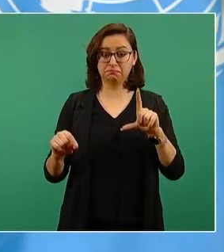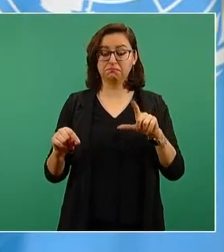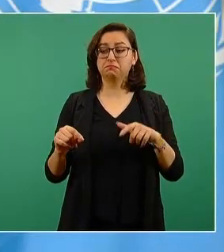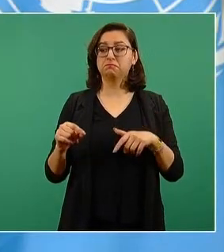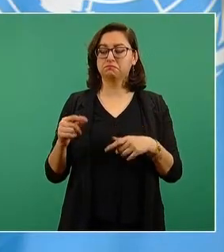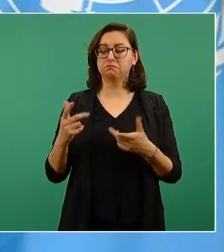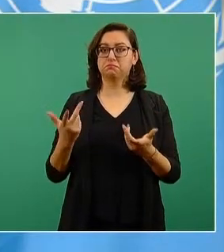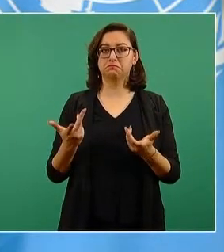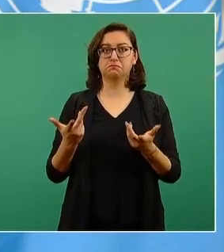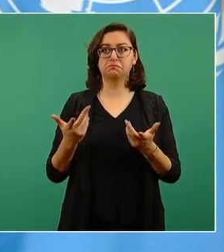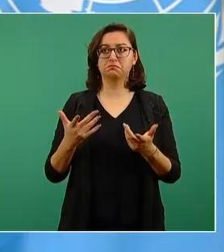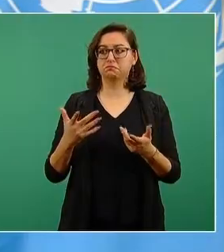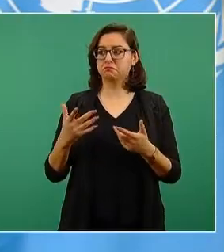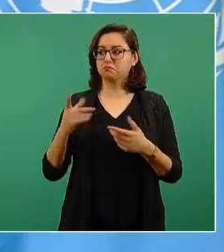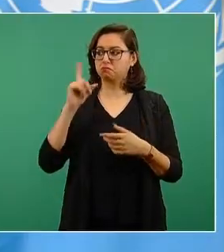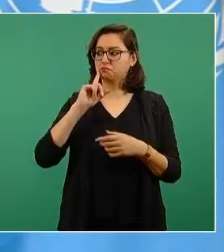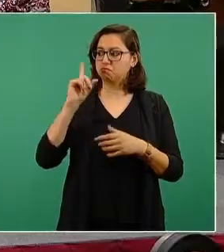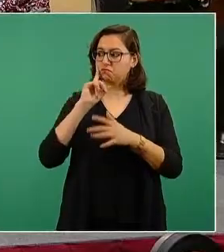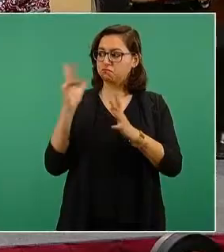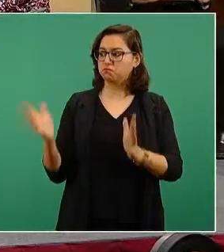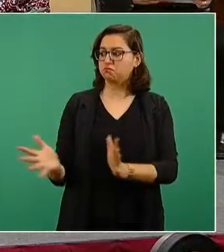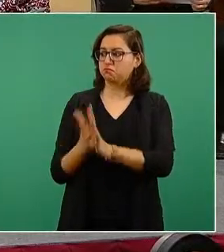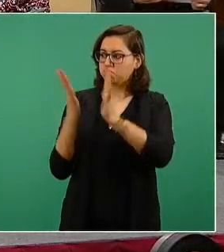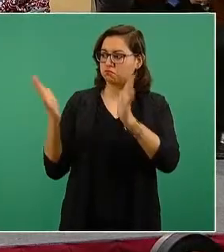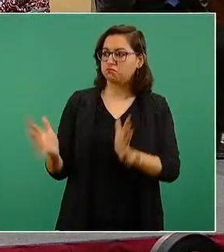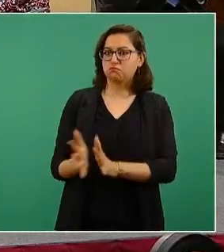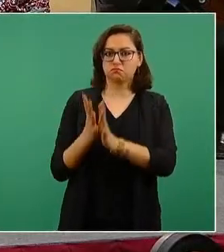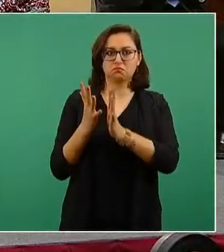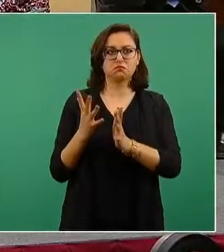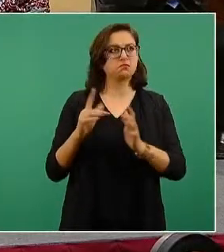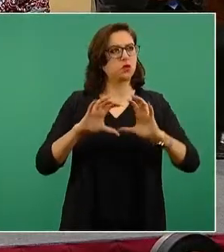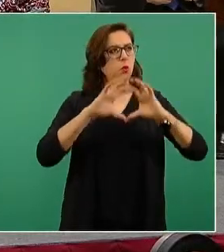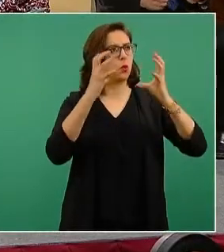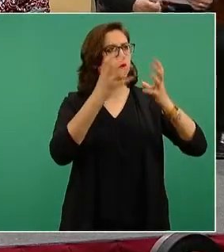los primeros lugares en el mundo.